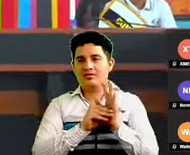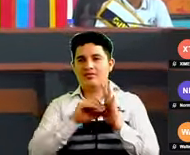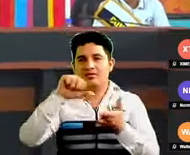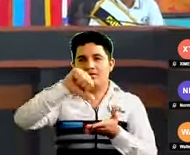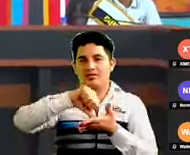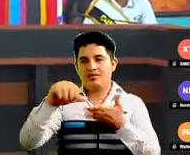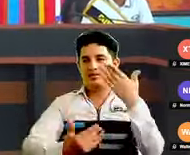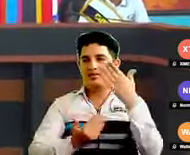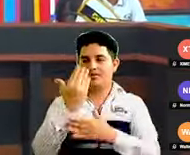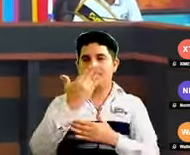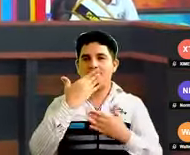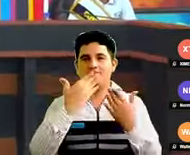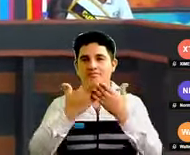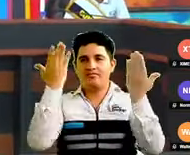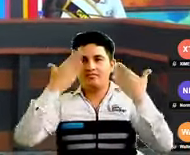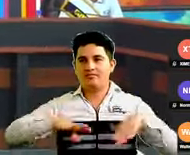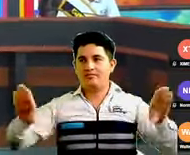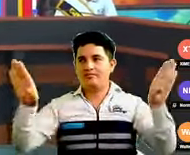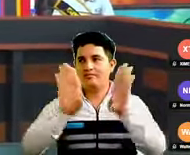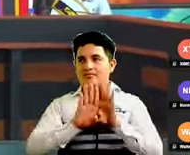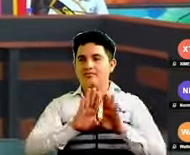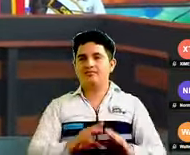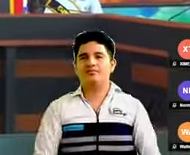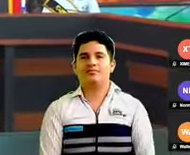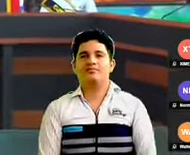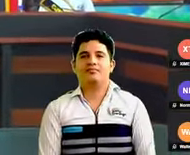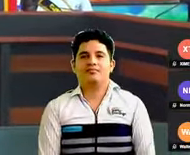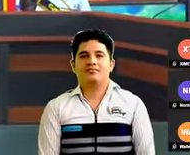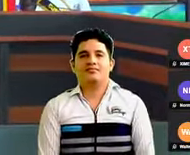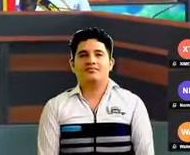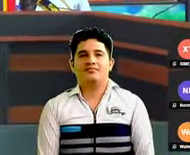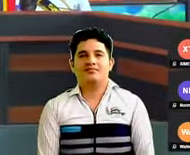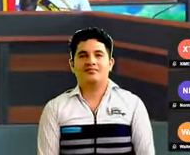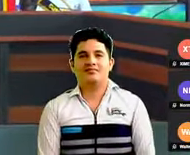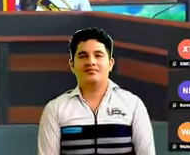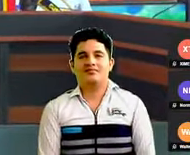moderna. Clausuramos la sesión, señor secretario. Gracias. Siendo las 11 horas con 27 minutos, se clausura.